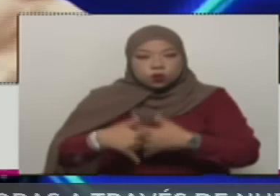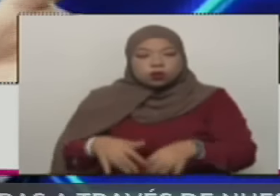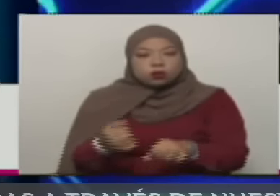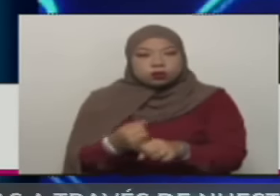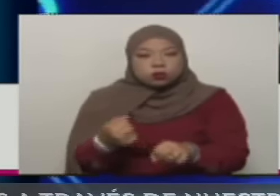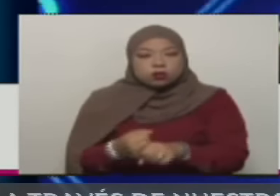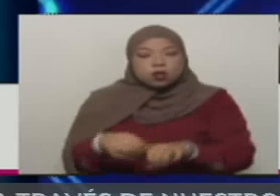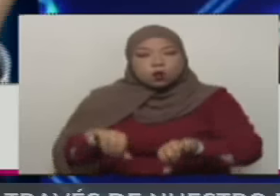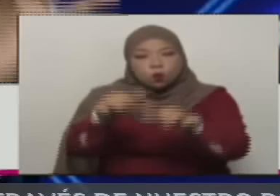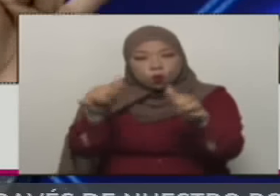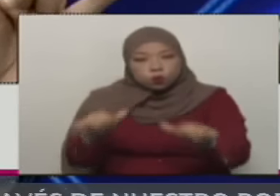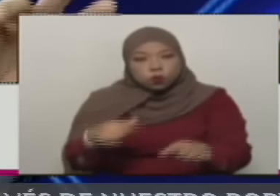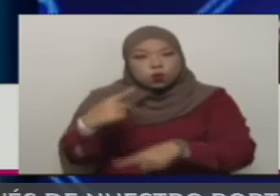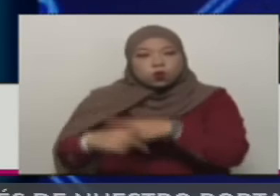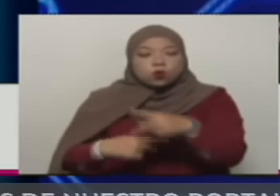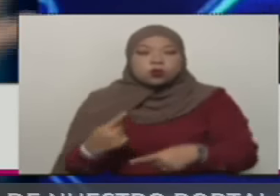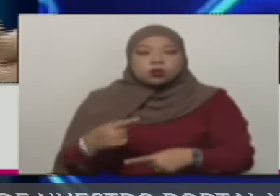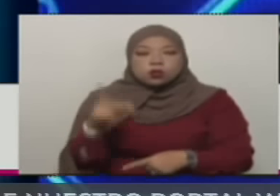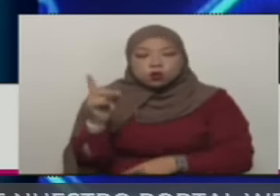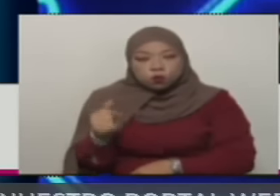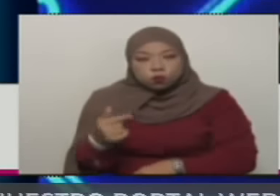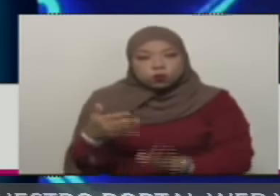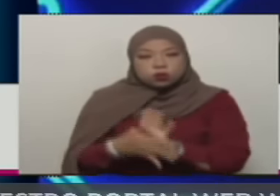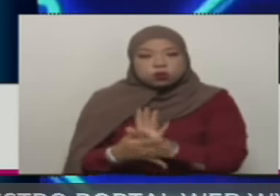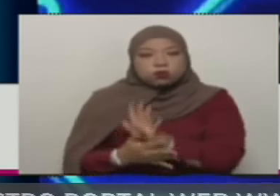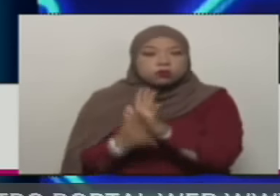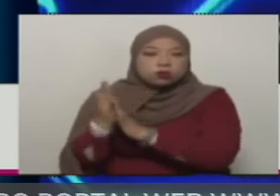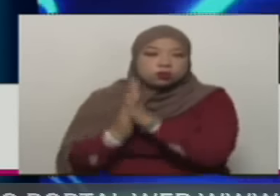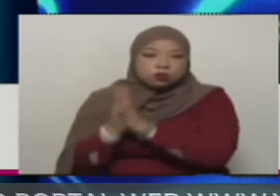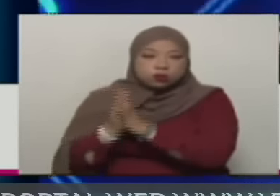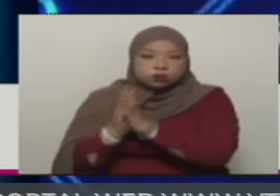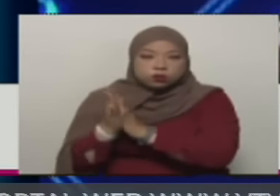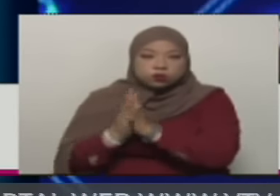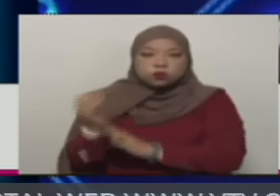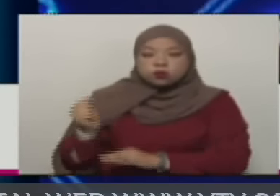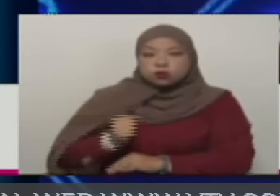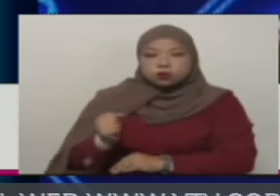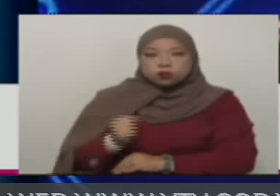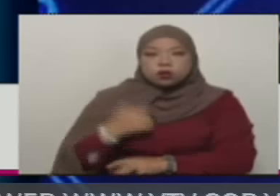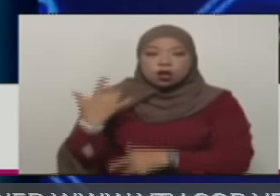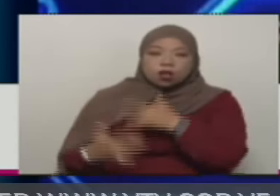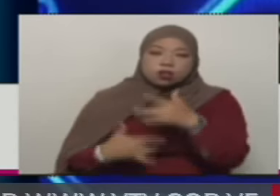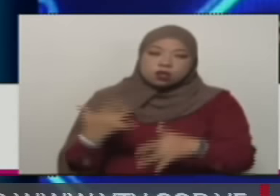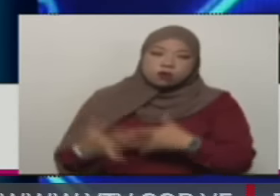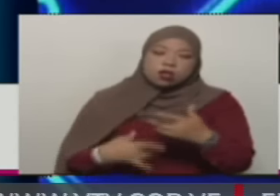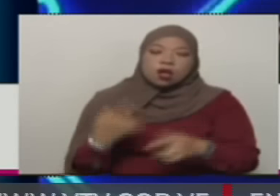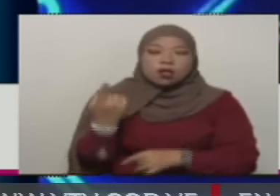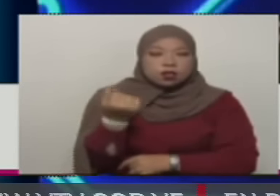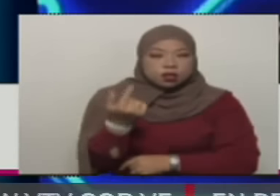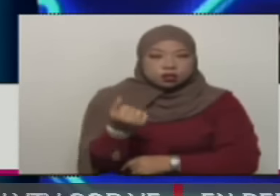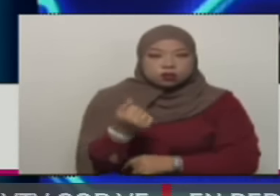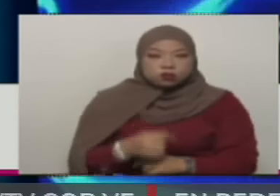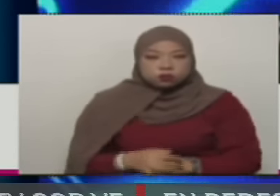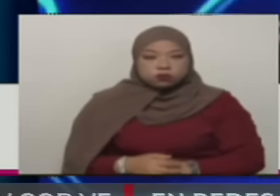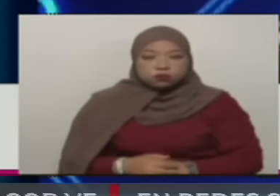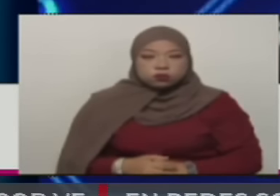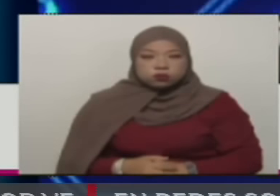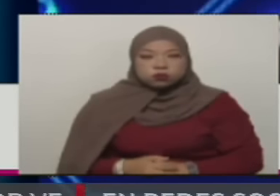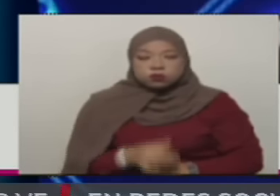los artesanos, productores de pequeña escala, los emprendedores, tienen garantizado su actividad económica. Y con un